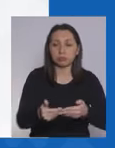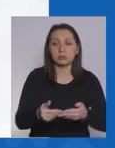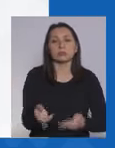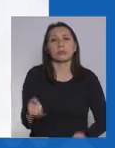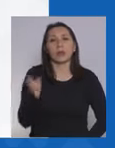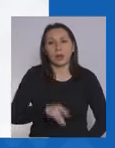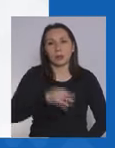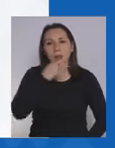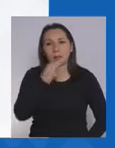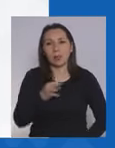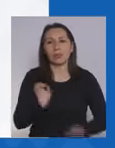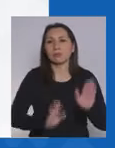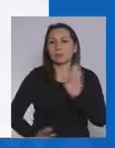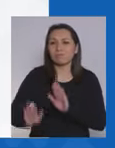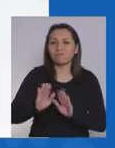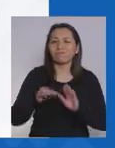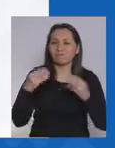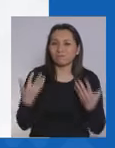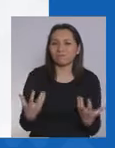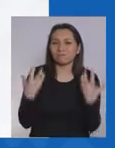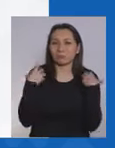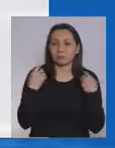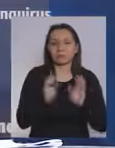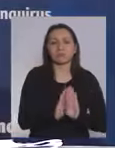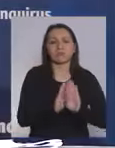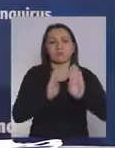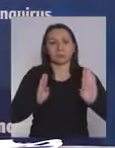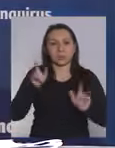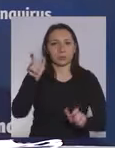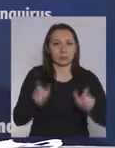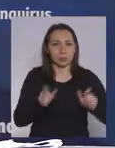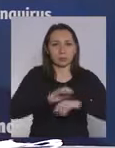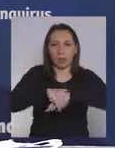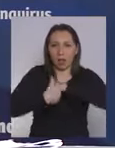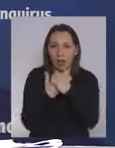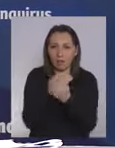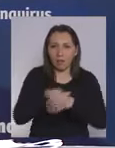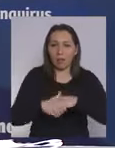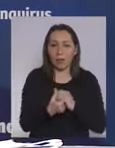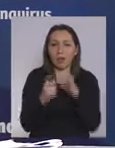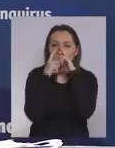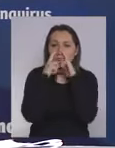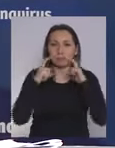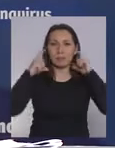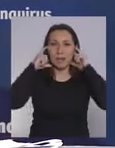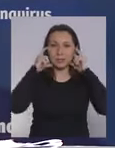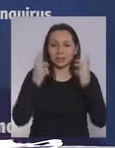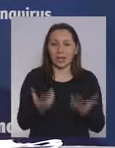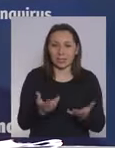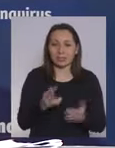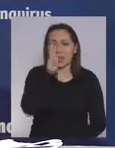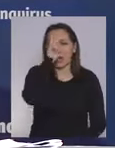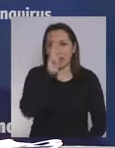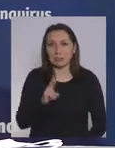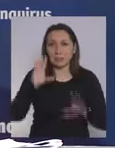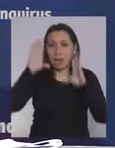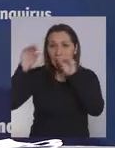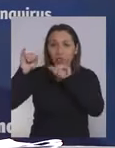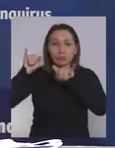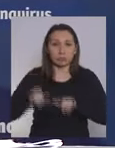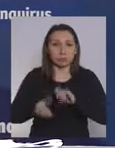en las medidas más básicas distanciamiento físico lavado de manos uso de mascarilla respetar el toque de